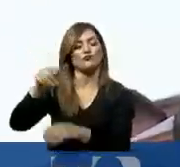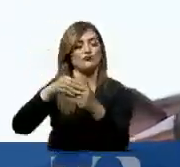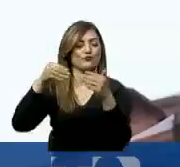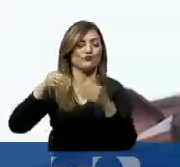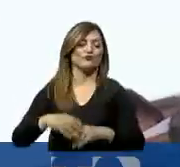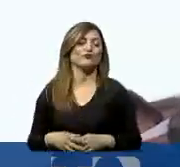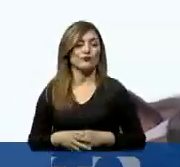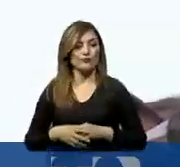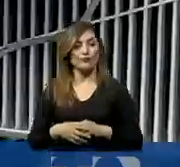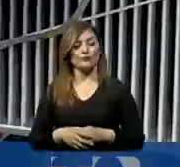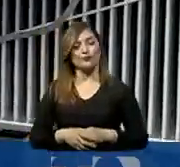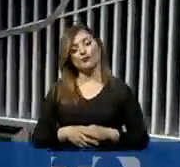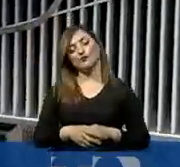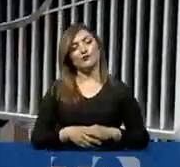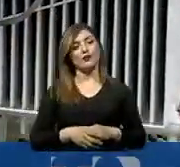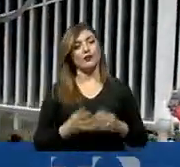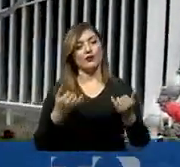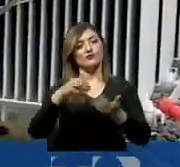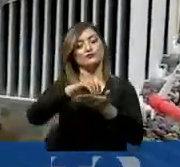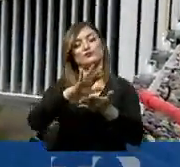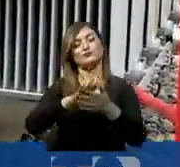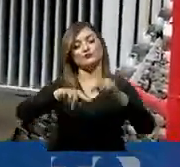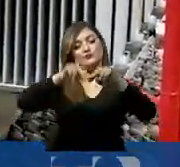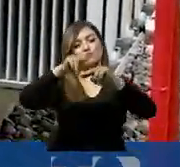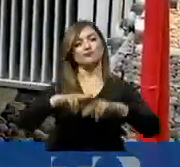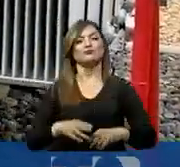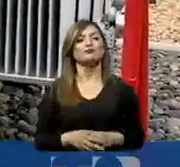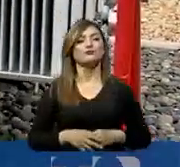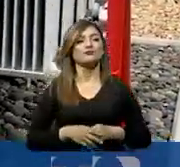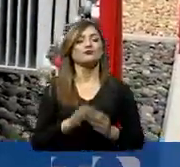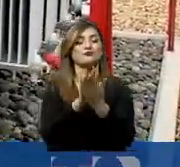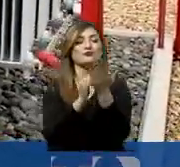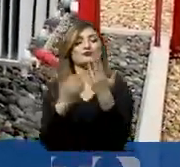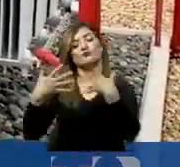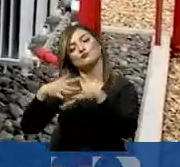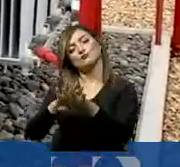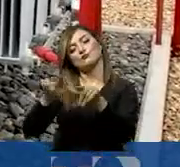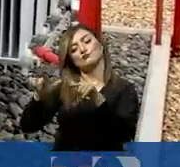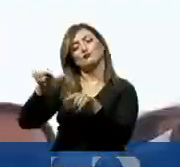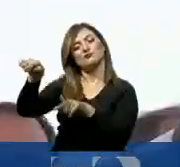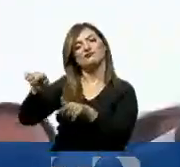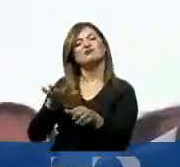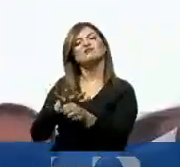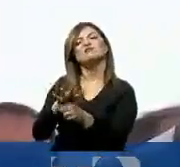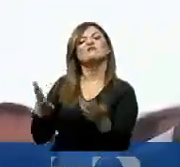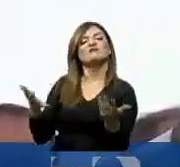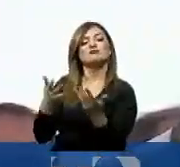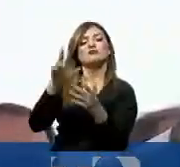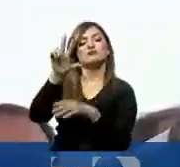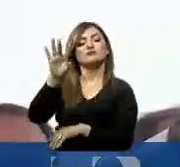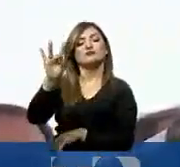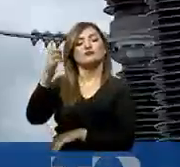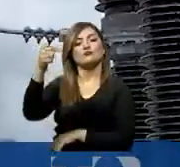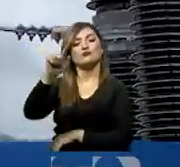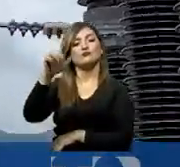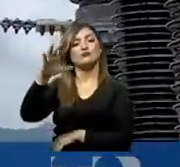$4.400.000 y que al momento se encuentra en ejecución, por lo que el proyecto integral en la zona de influencia será aproximadamente de 8 millones y